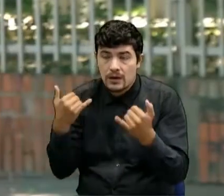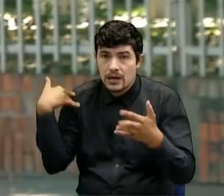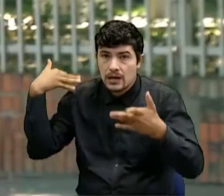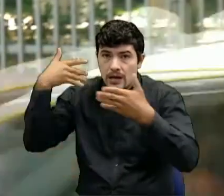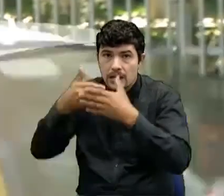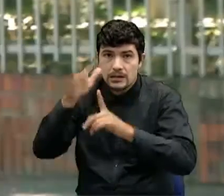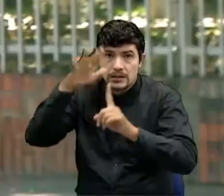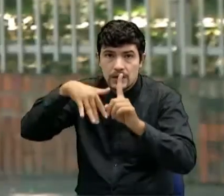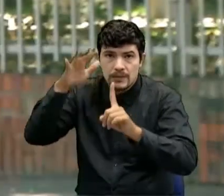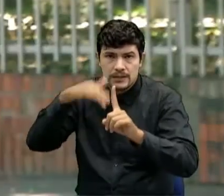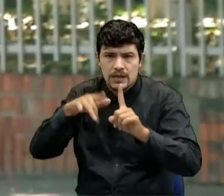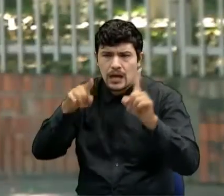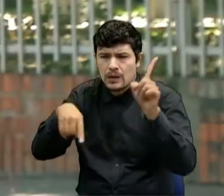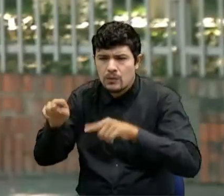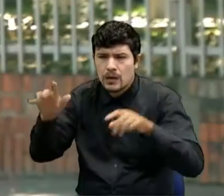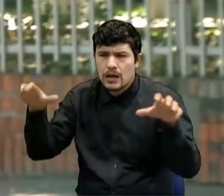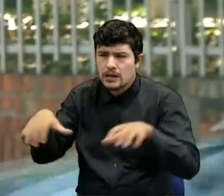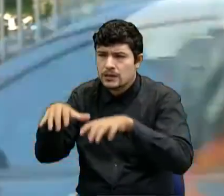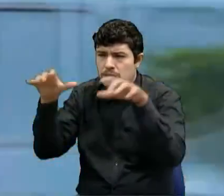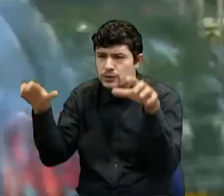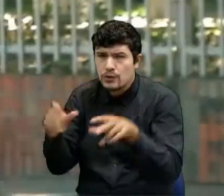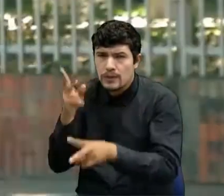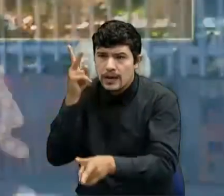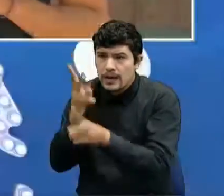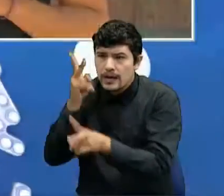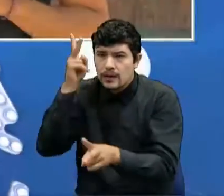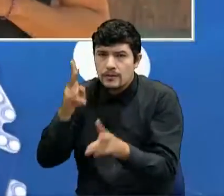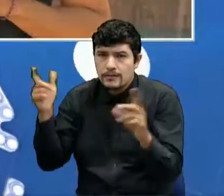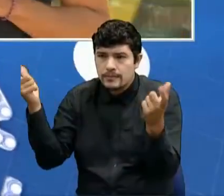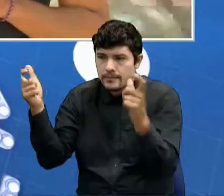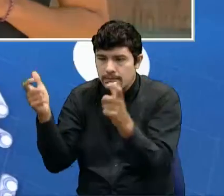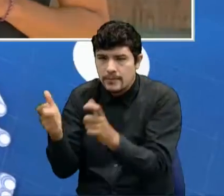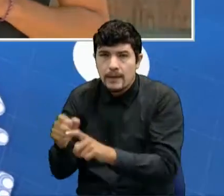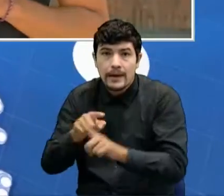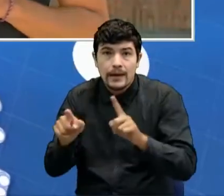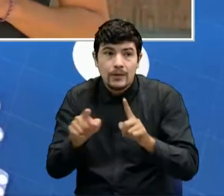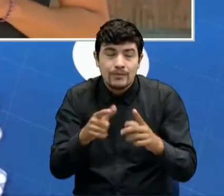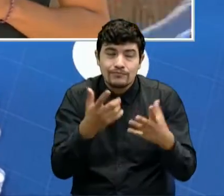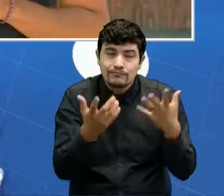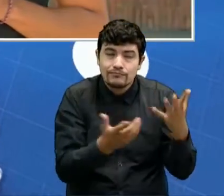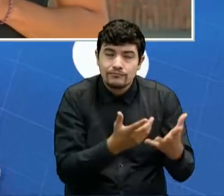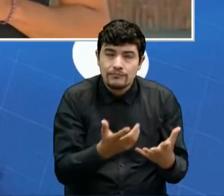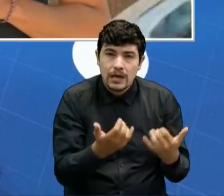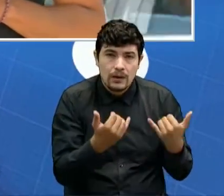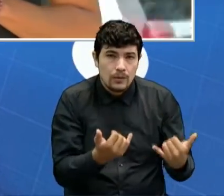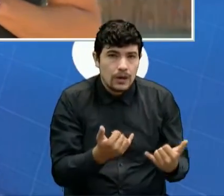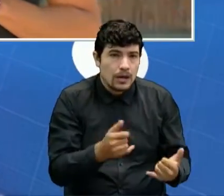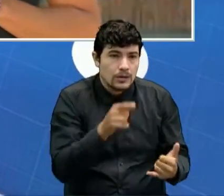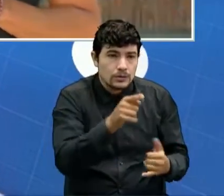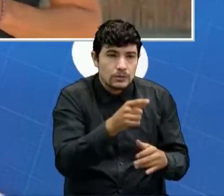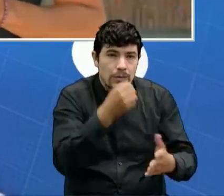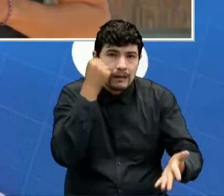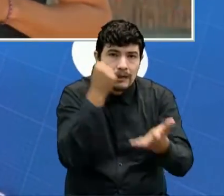norte santandereana, pero que la situación de los homicidios en Cúcuta sigue siendo alarmante. Esta es la